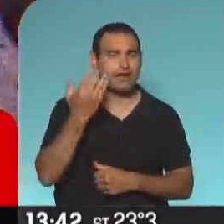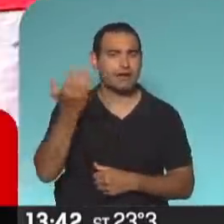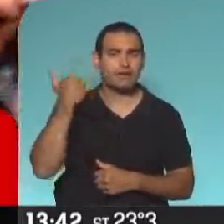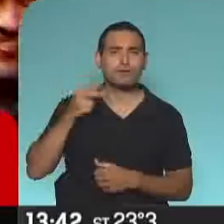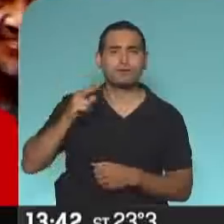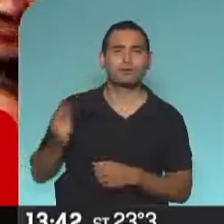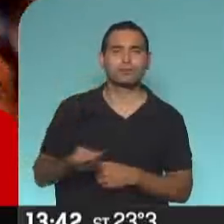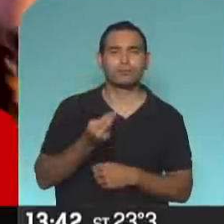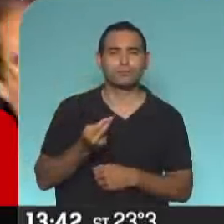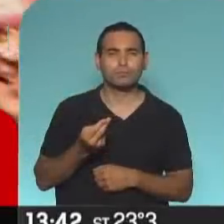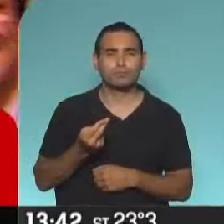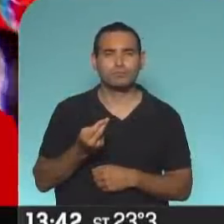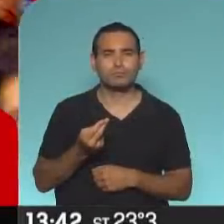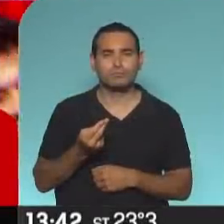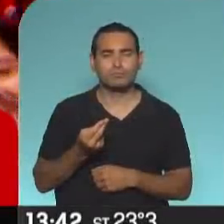de